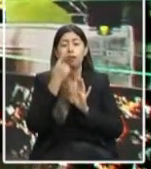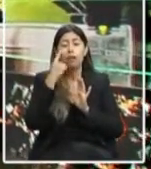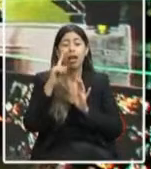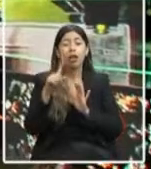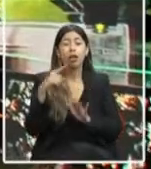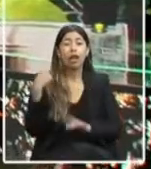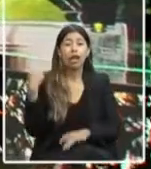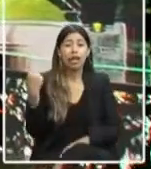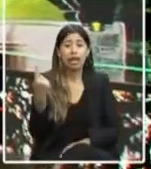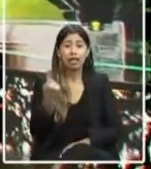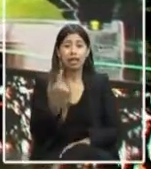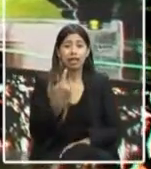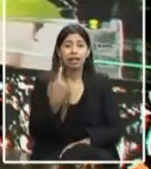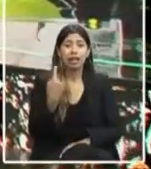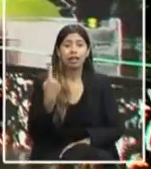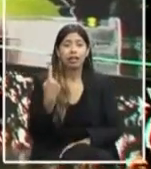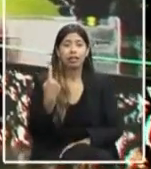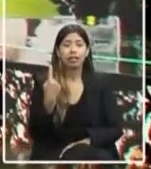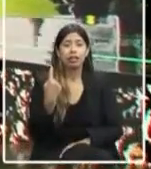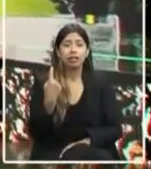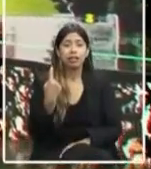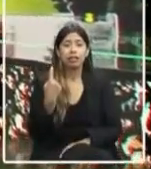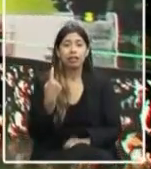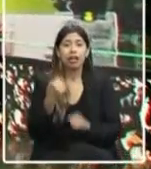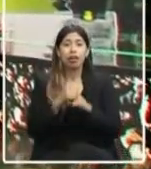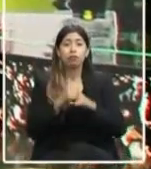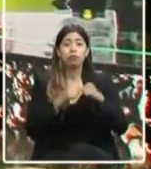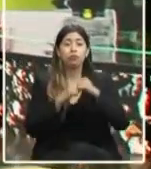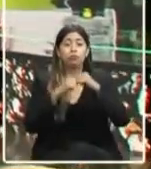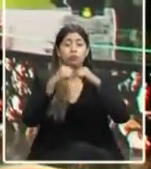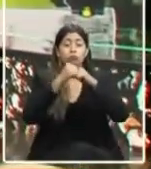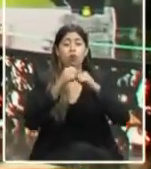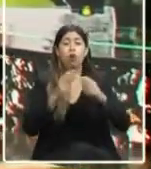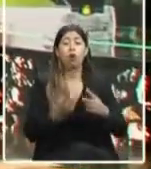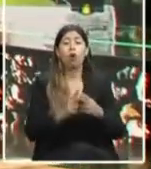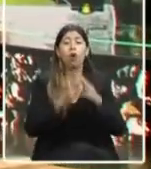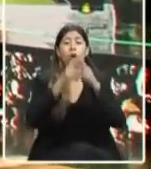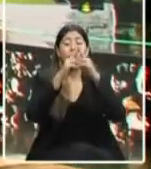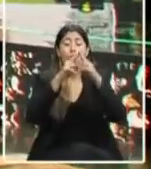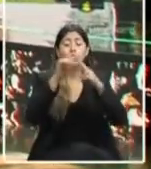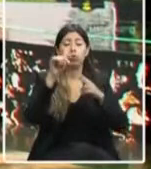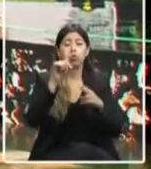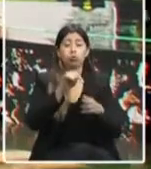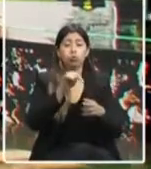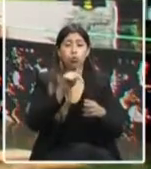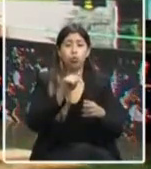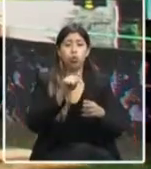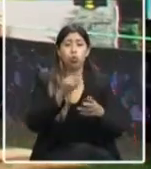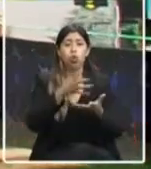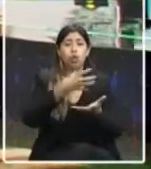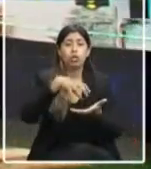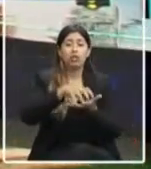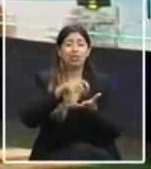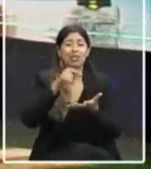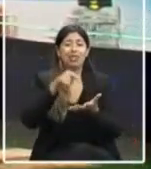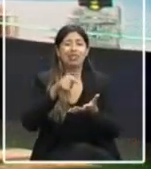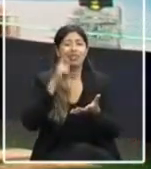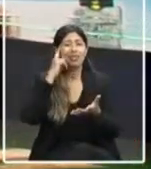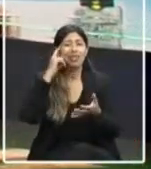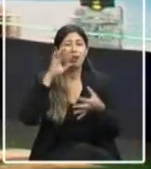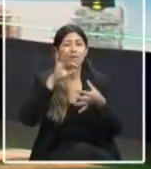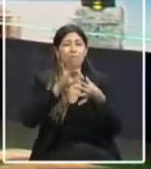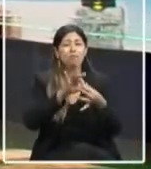general la infraestructura y la urbanización no van acompañadas de ese